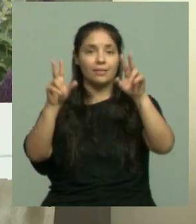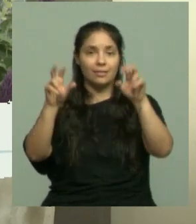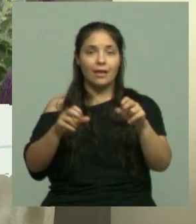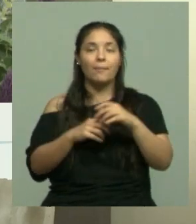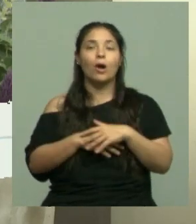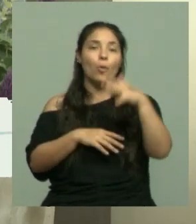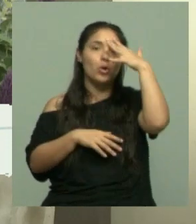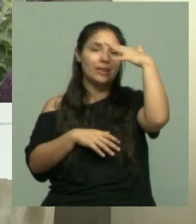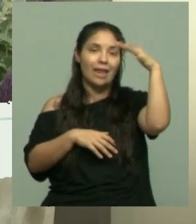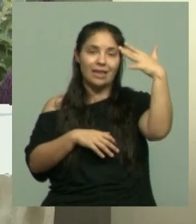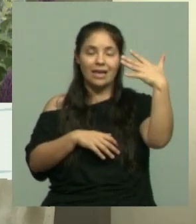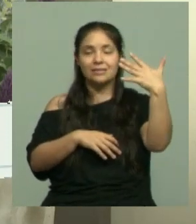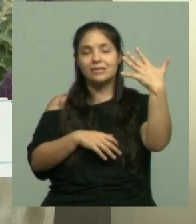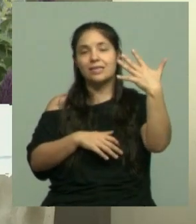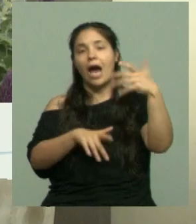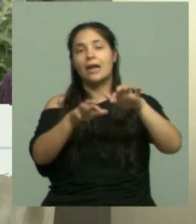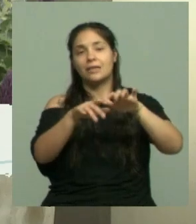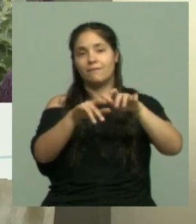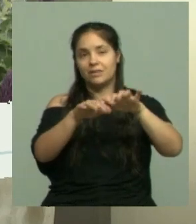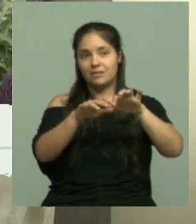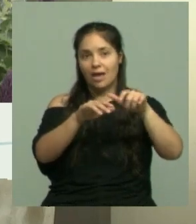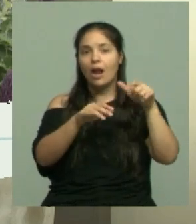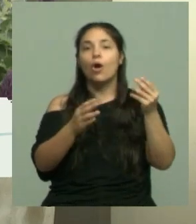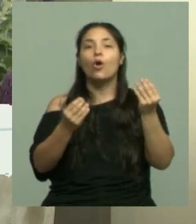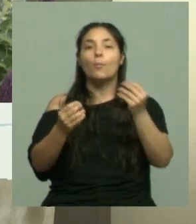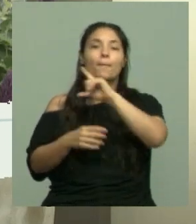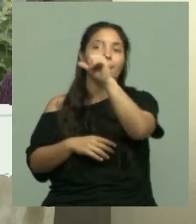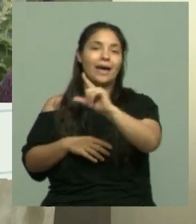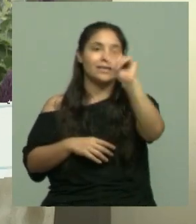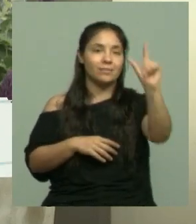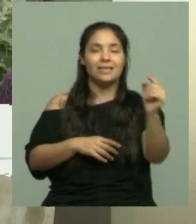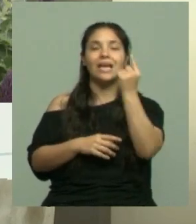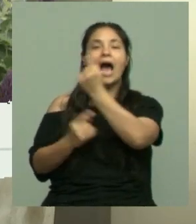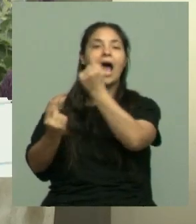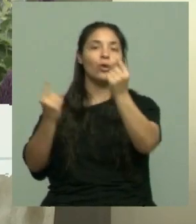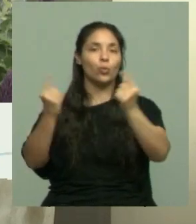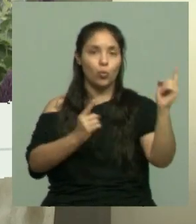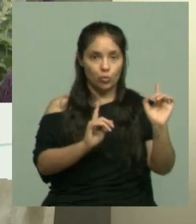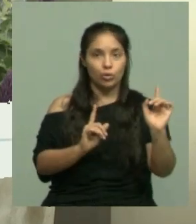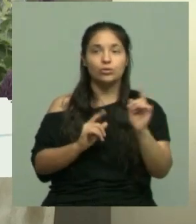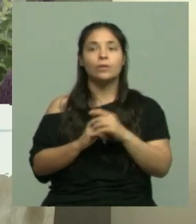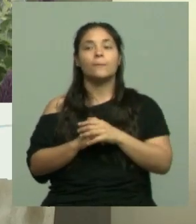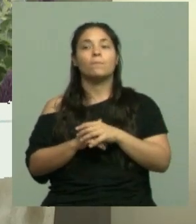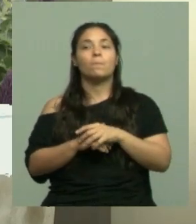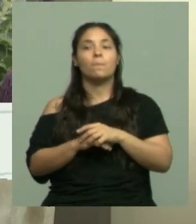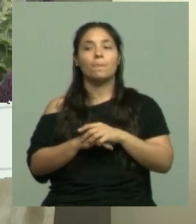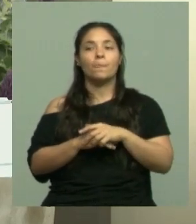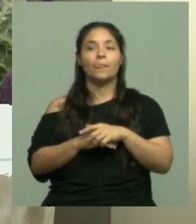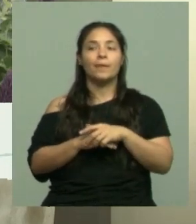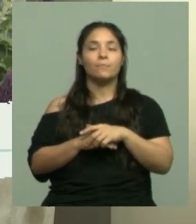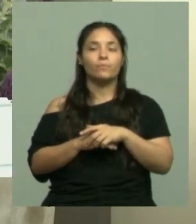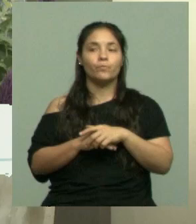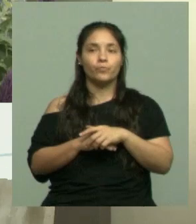inteligencia artificial, la regulación que se pretende hacer desde algunos países, y a partir de eso volvemos al tema de